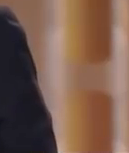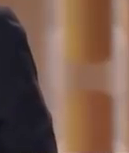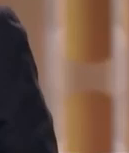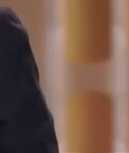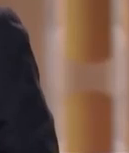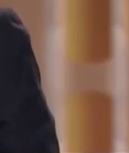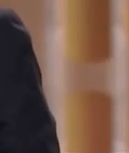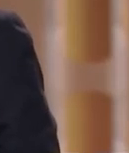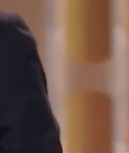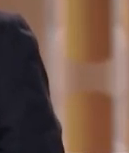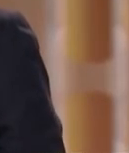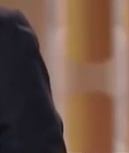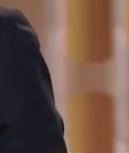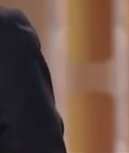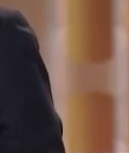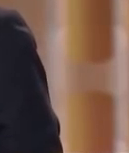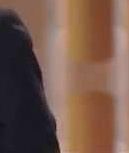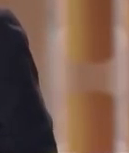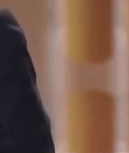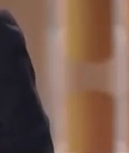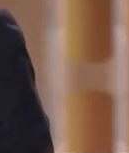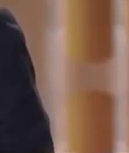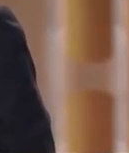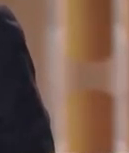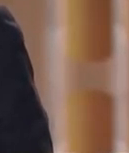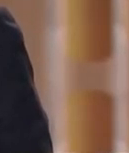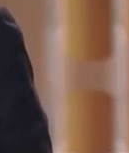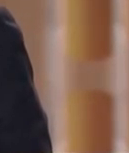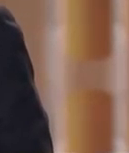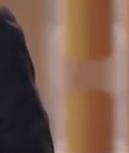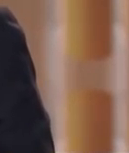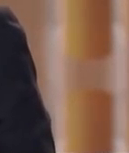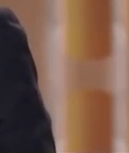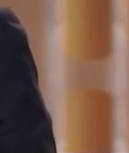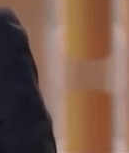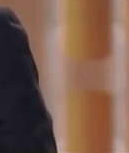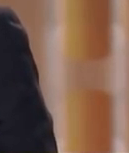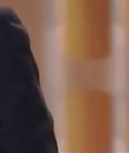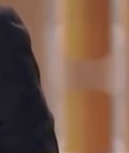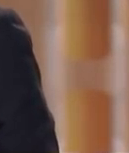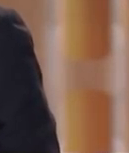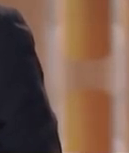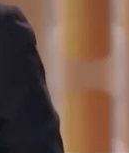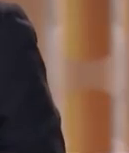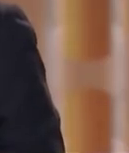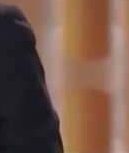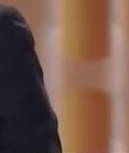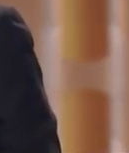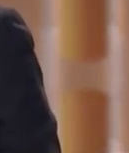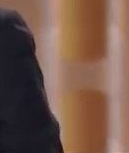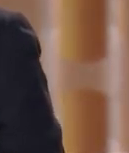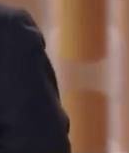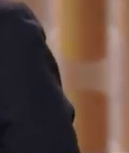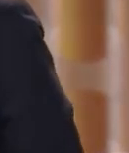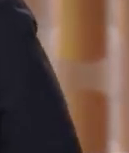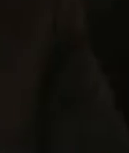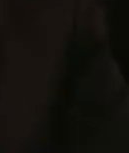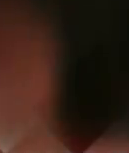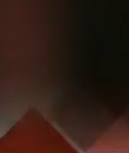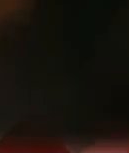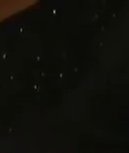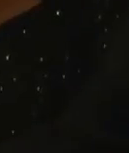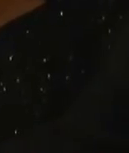would not exist without the incredible people of Mexico and their beautiful traditions of Día de Muertos. Muchísimas